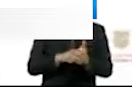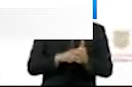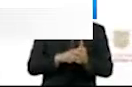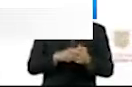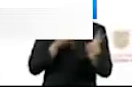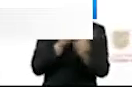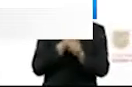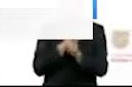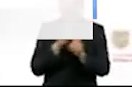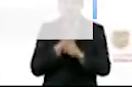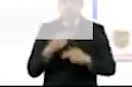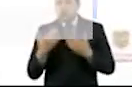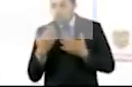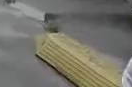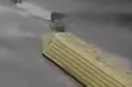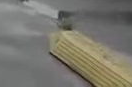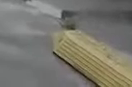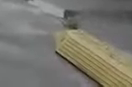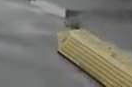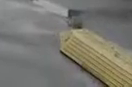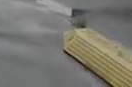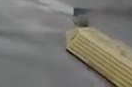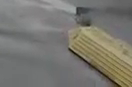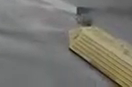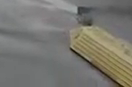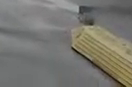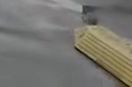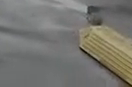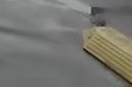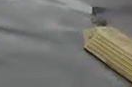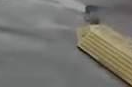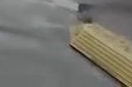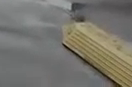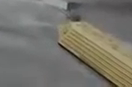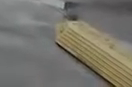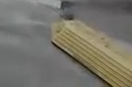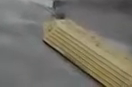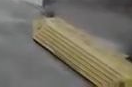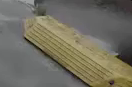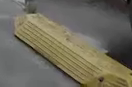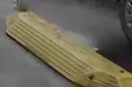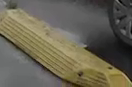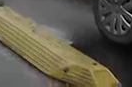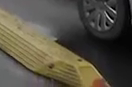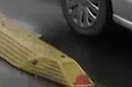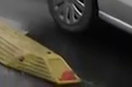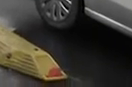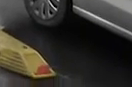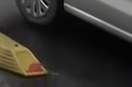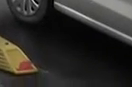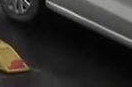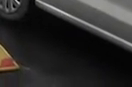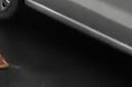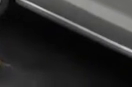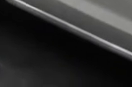poco ventilados y en aglomeraciones. Explicó que las personas pueden dejar de usarlo en lugares abiertos y siempre y cuando no haya aglomeraciones y